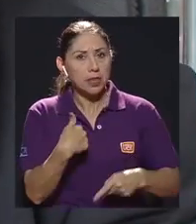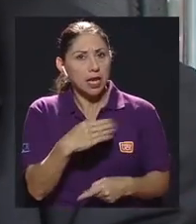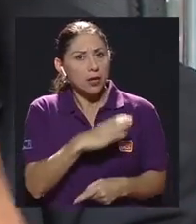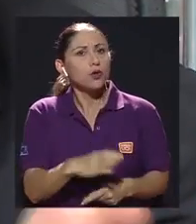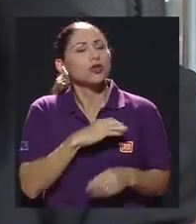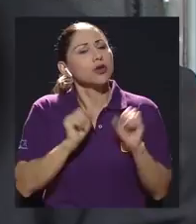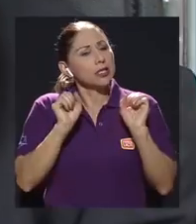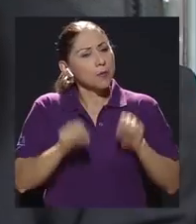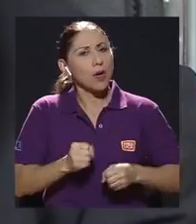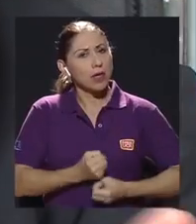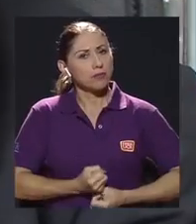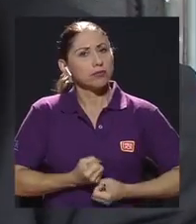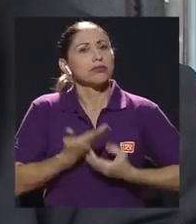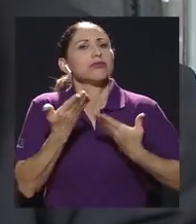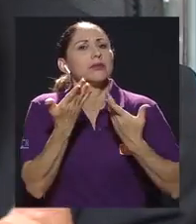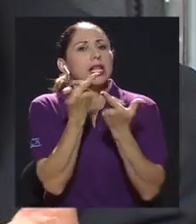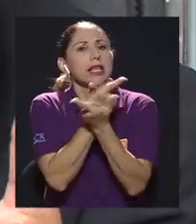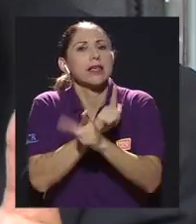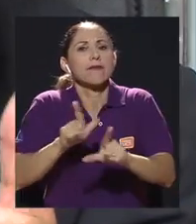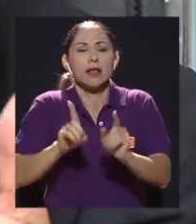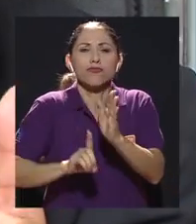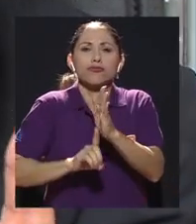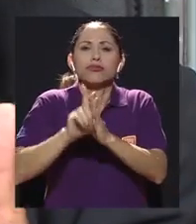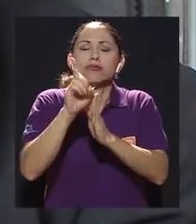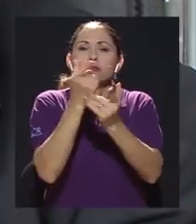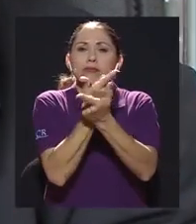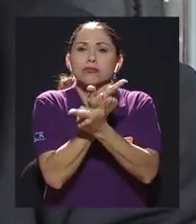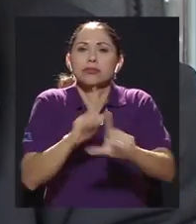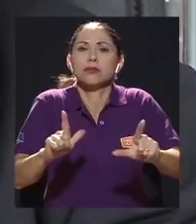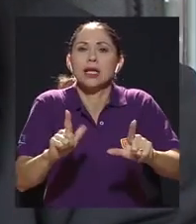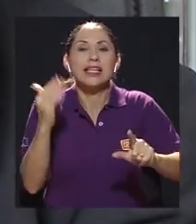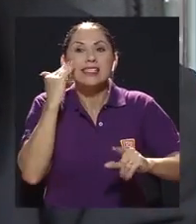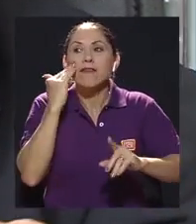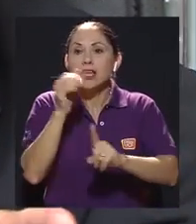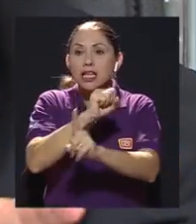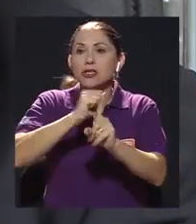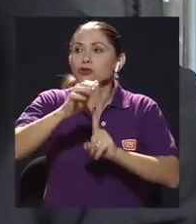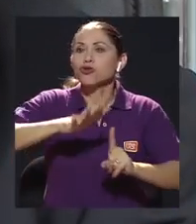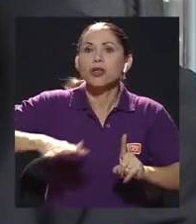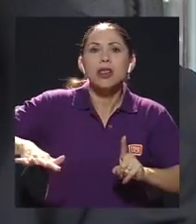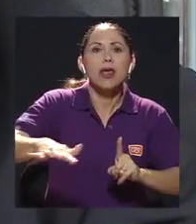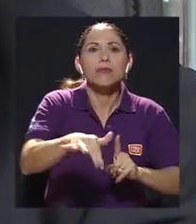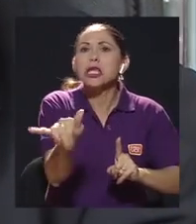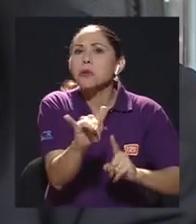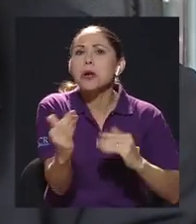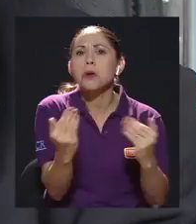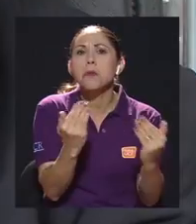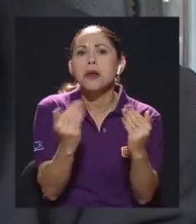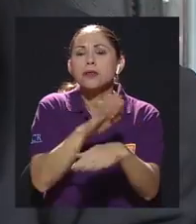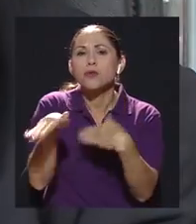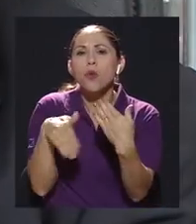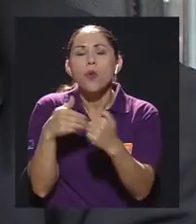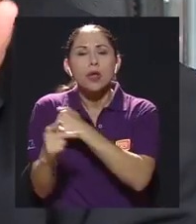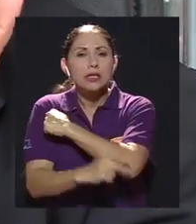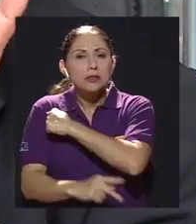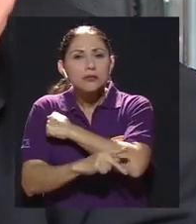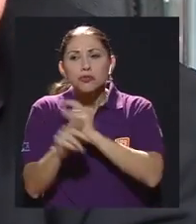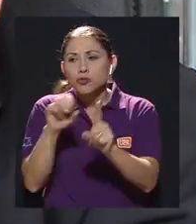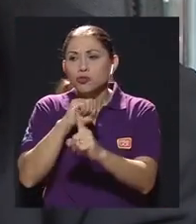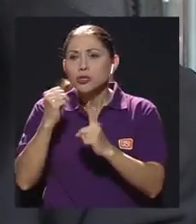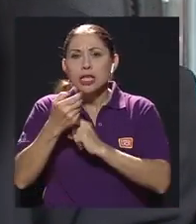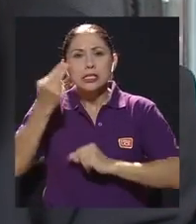libremente, expresarse, pero saber que estamos en una sociedad, como son todas las sociedades históricas, que están sometidas